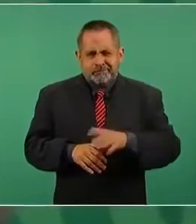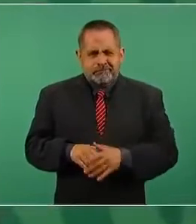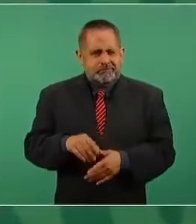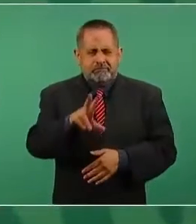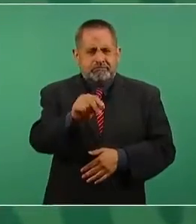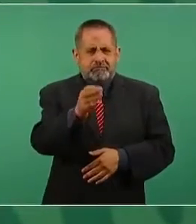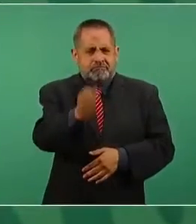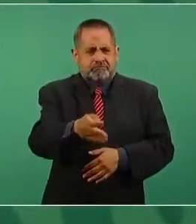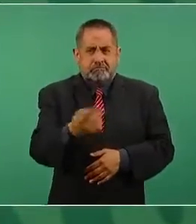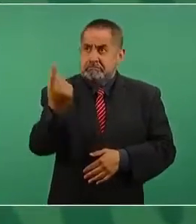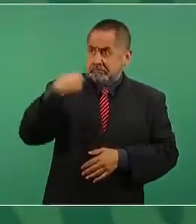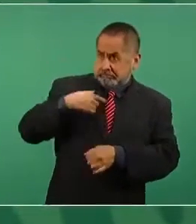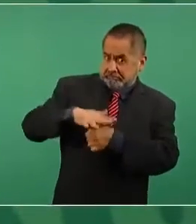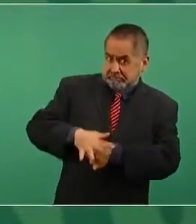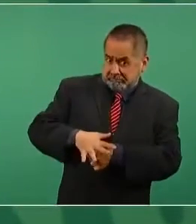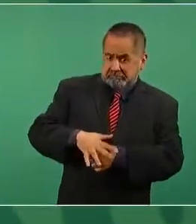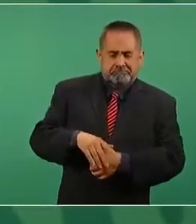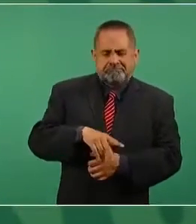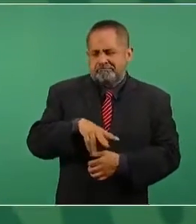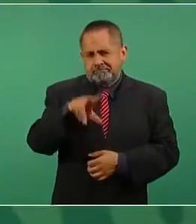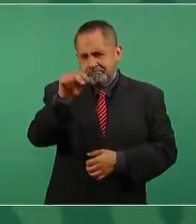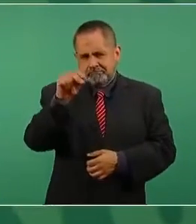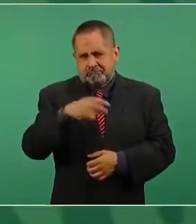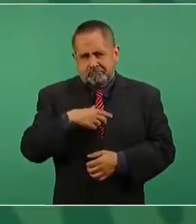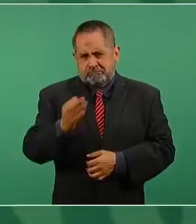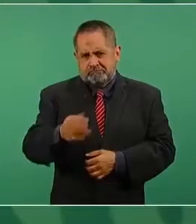aceptamos nosotros eso.